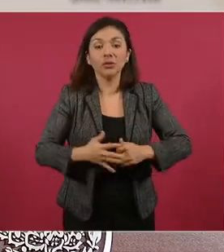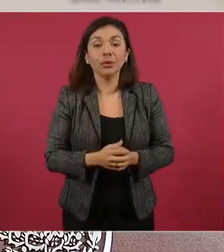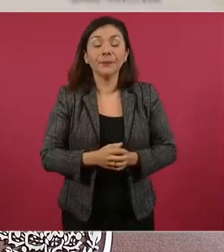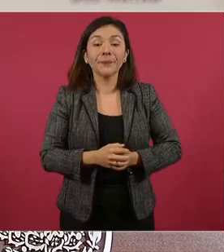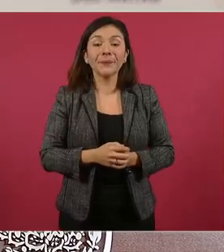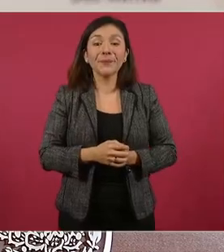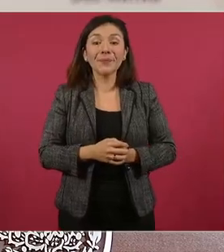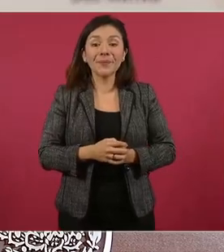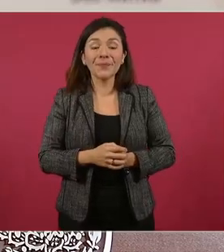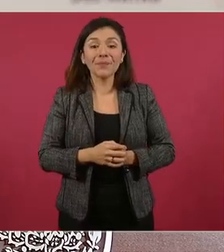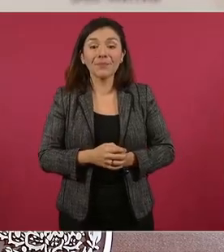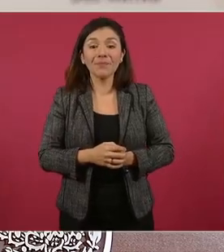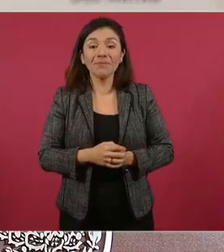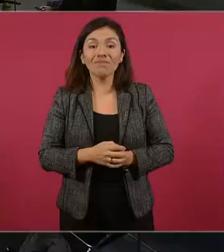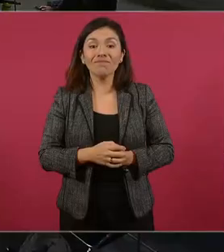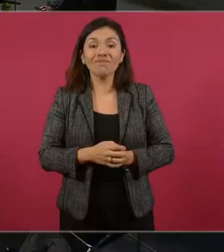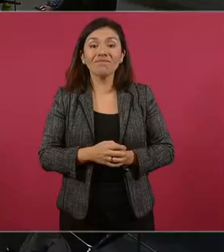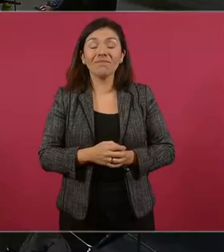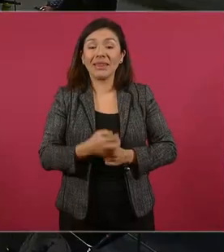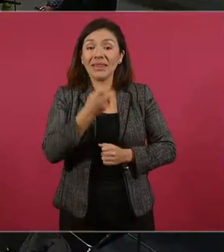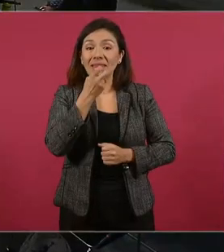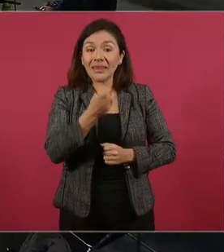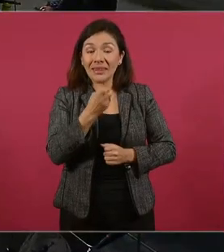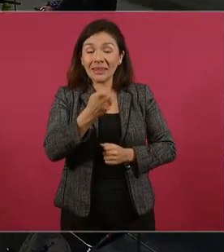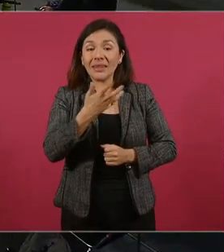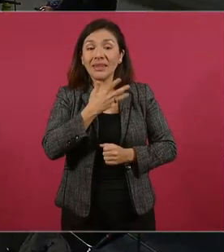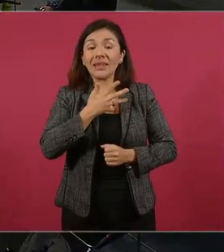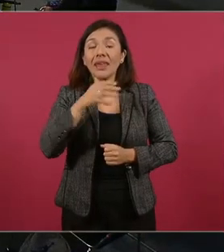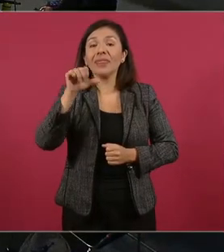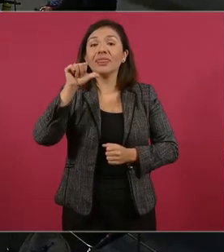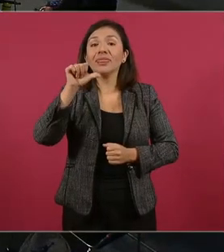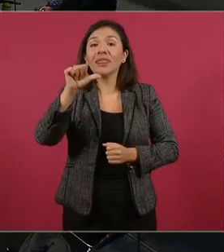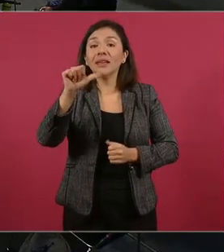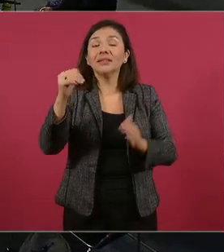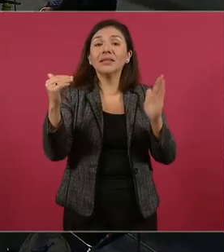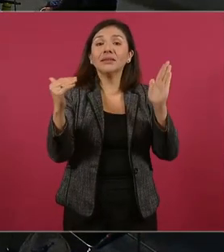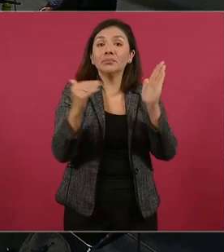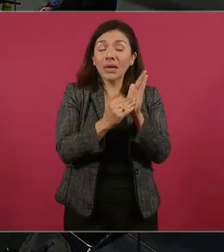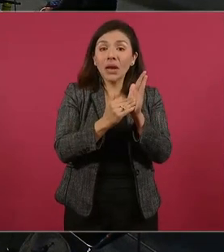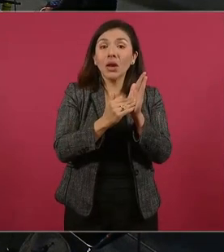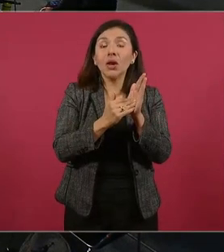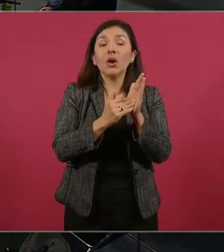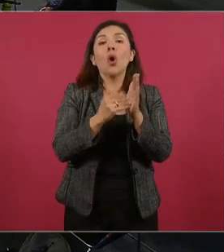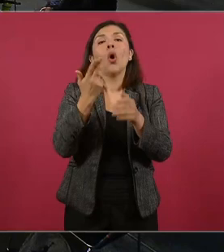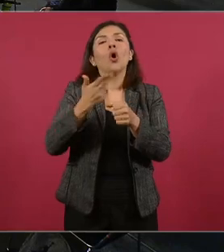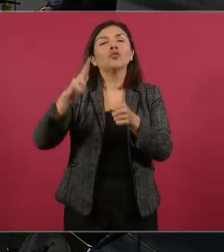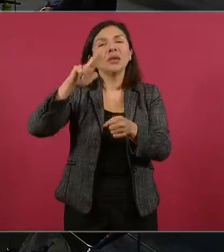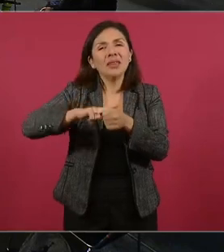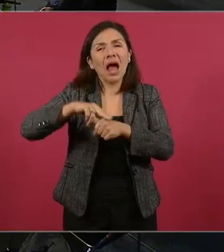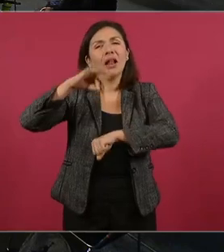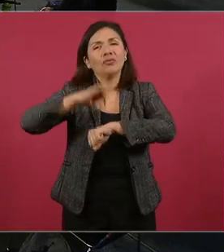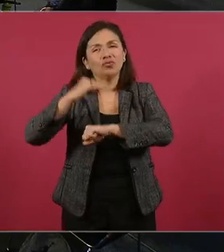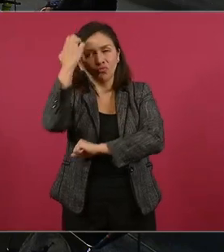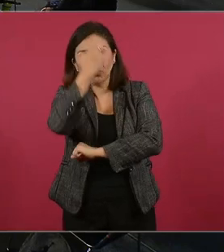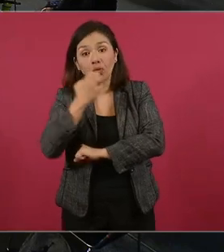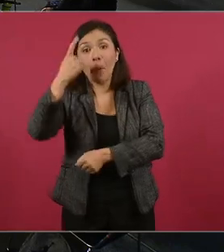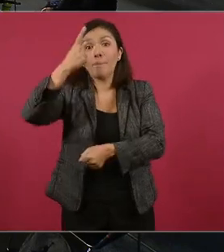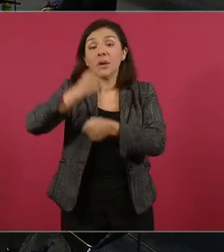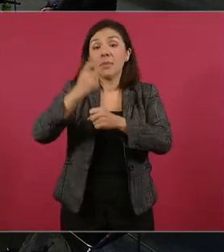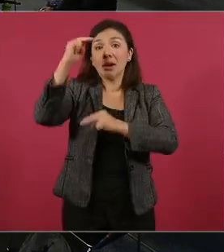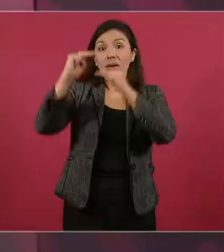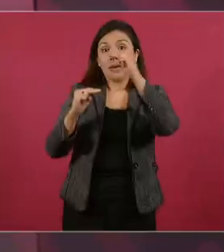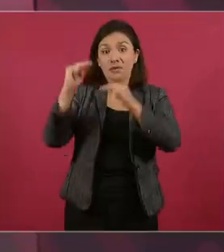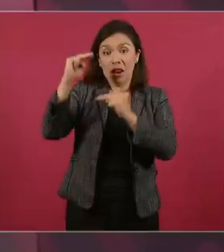Y son 16.000 unidades médicas de primer nivel,